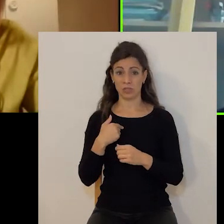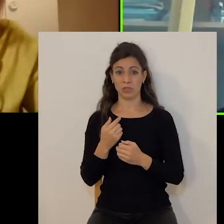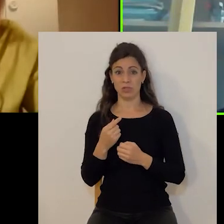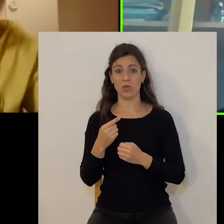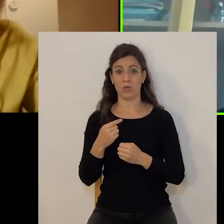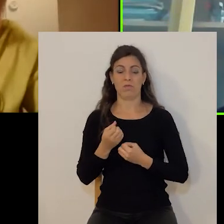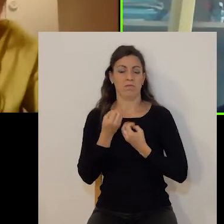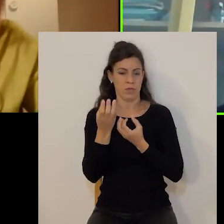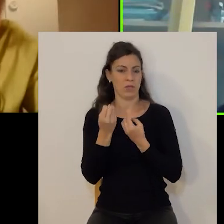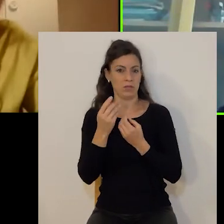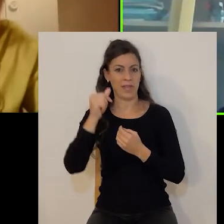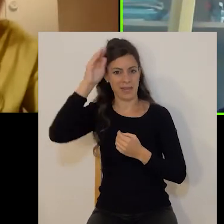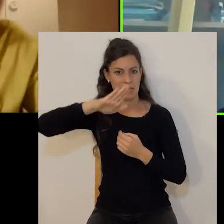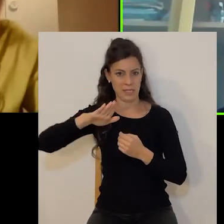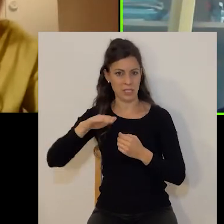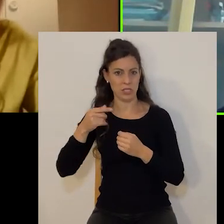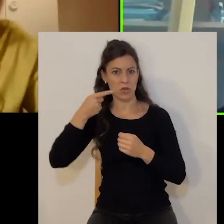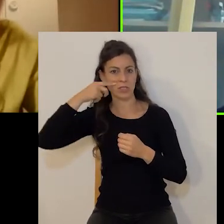niños ahora.